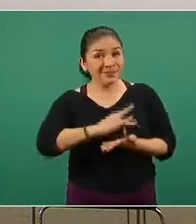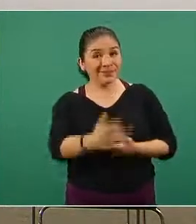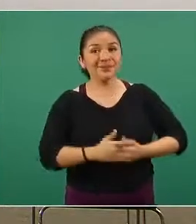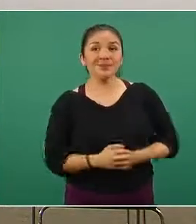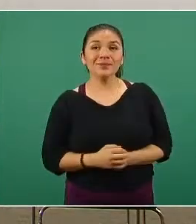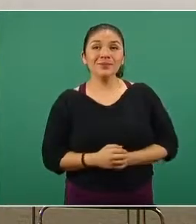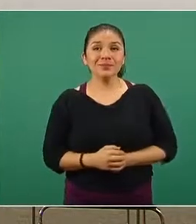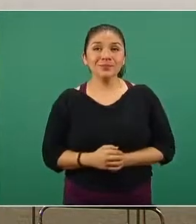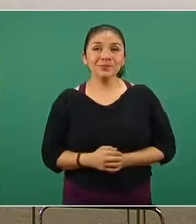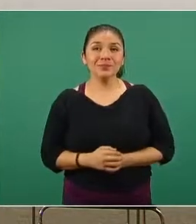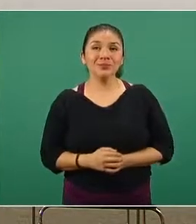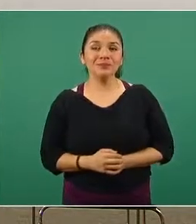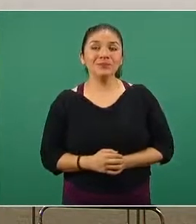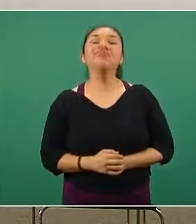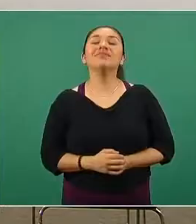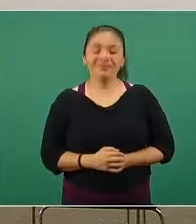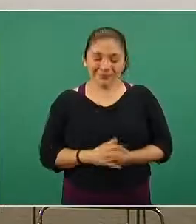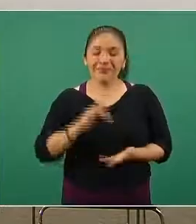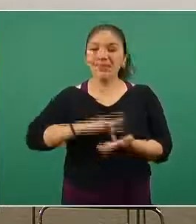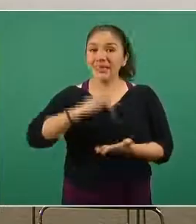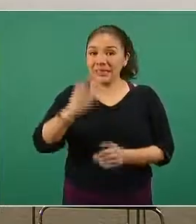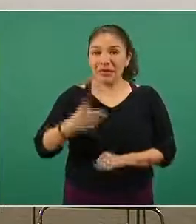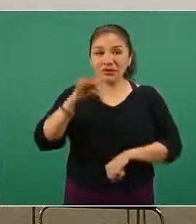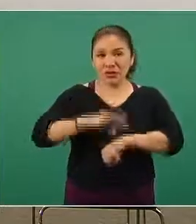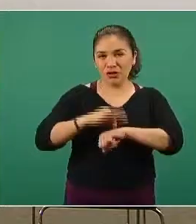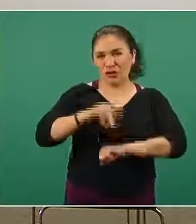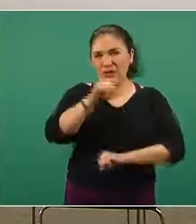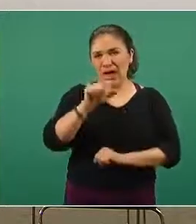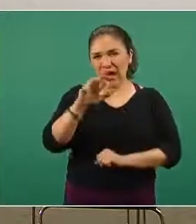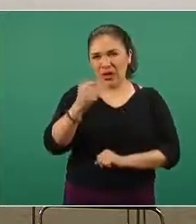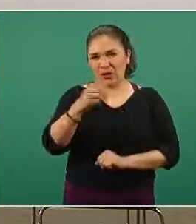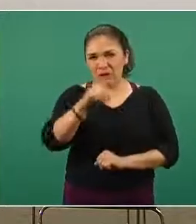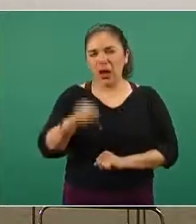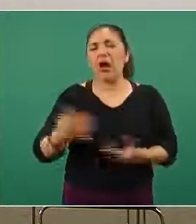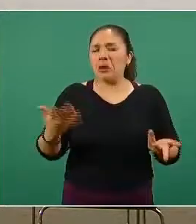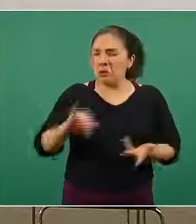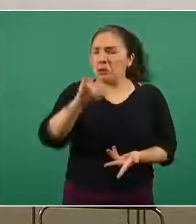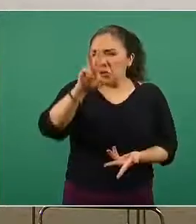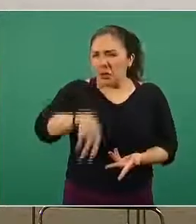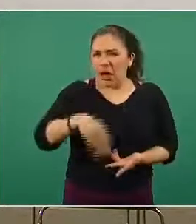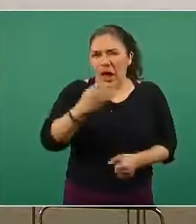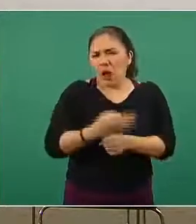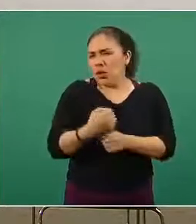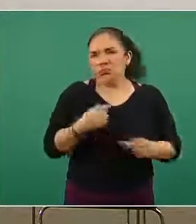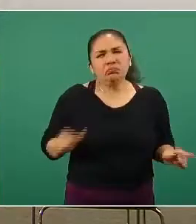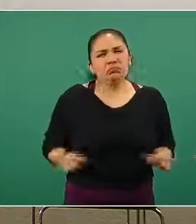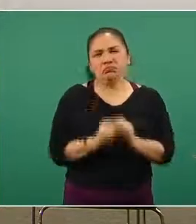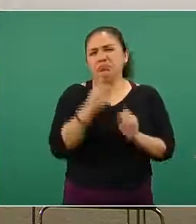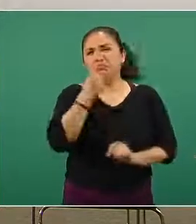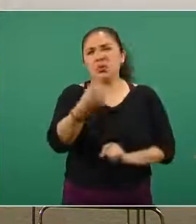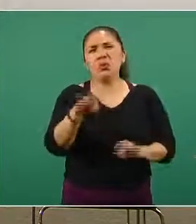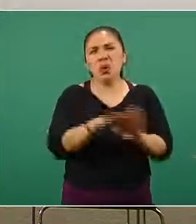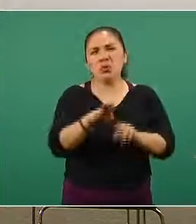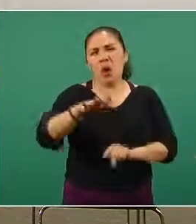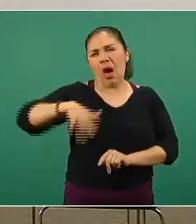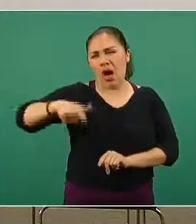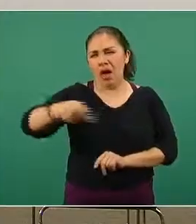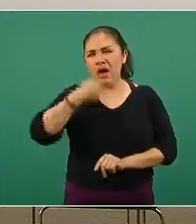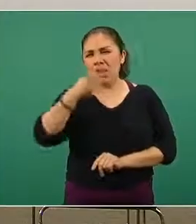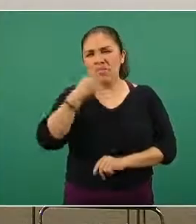agradeceríamos. Muchas gracias, doctor Zaragoza. Sí, en todo caso, acotar, como bien comenta el